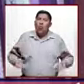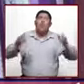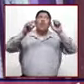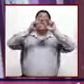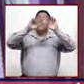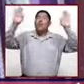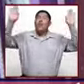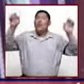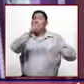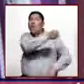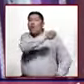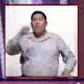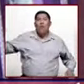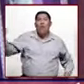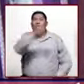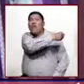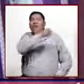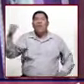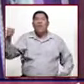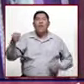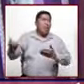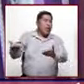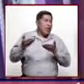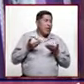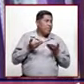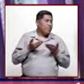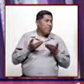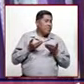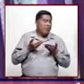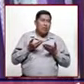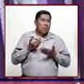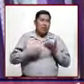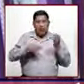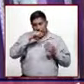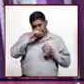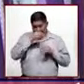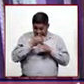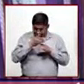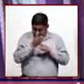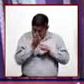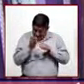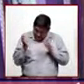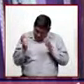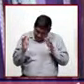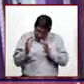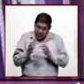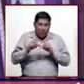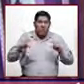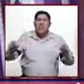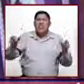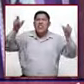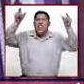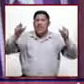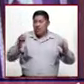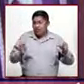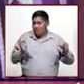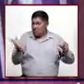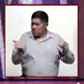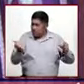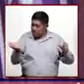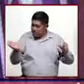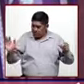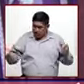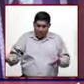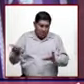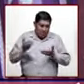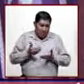ventanas, esos nos traen sus las sobras que cortajean para hacer una ventana, o sea, esos materiales